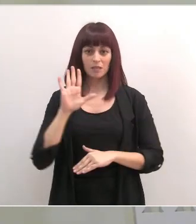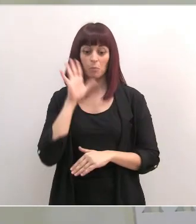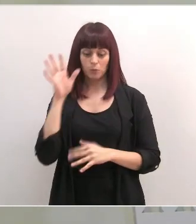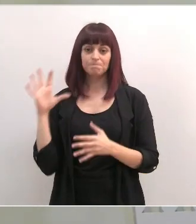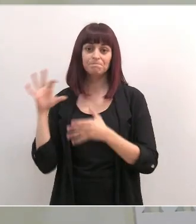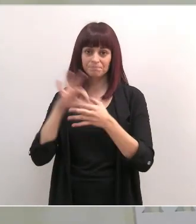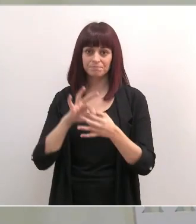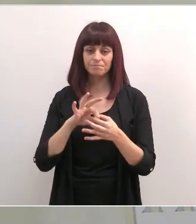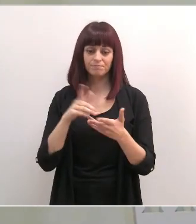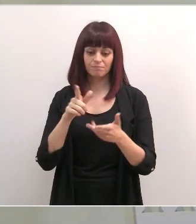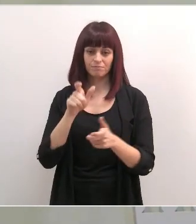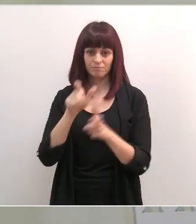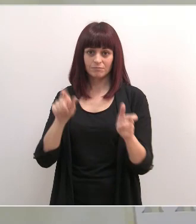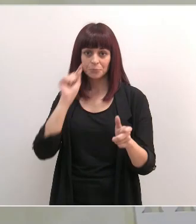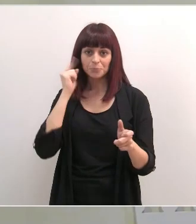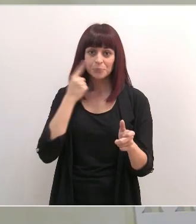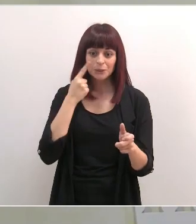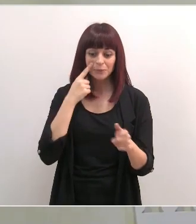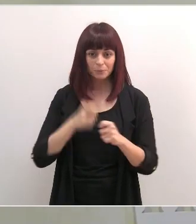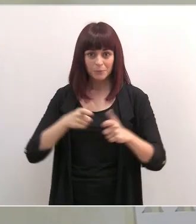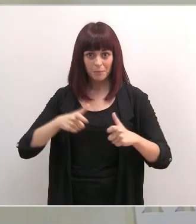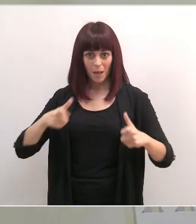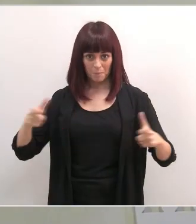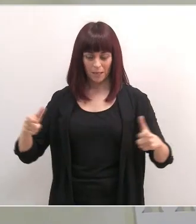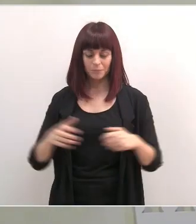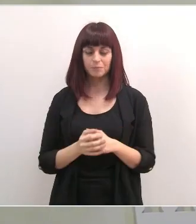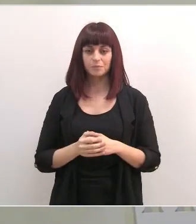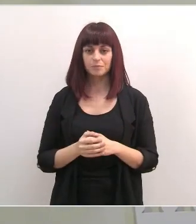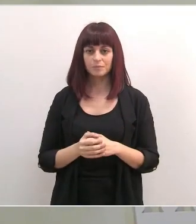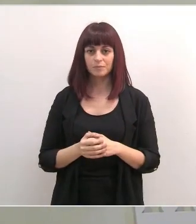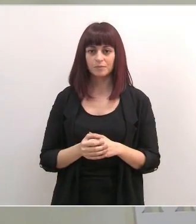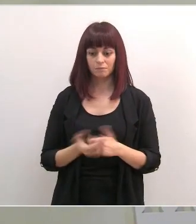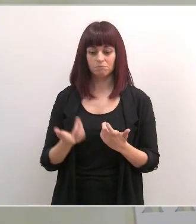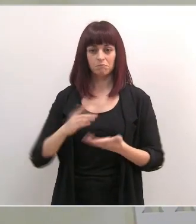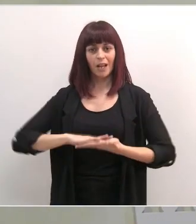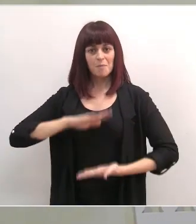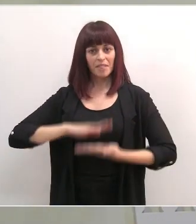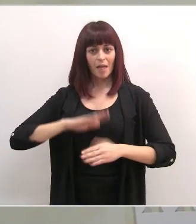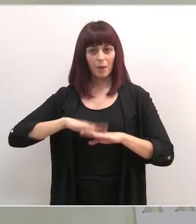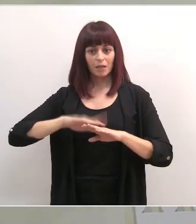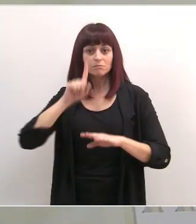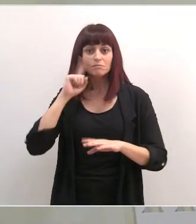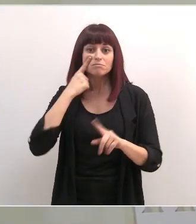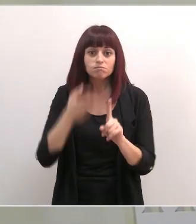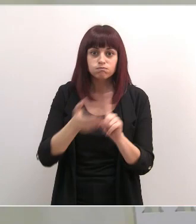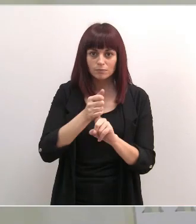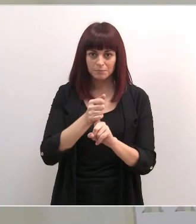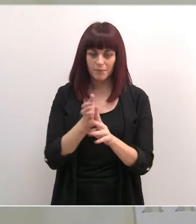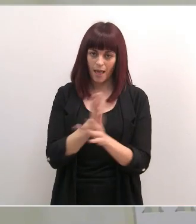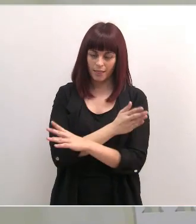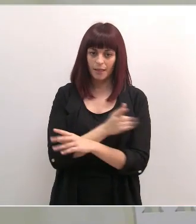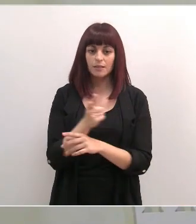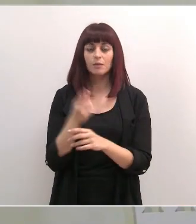ver con el aumento de detección de nuevos casos, tras haber mejorado considerablemente nuestra capacidad diagnóstica, con puntos